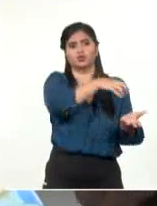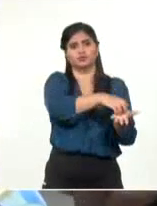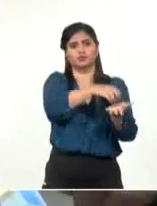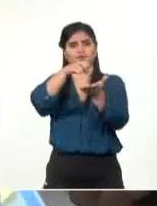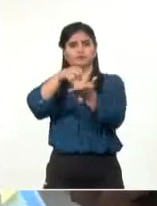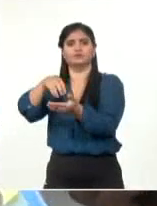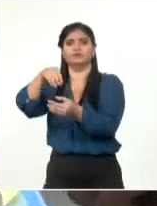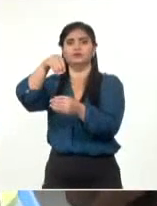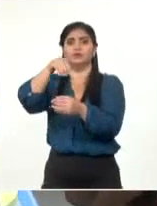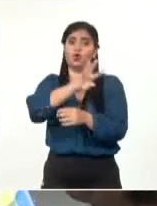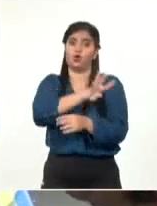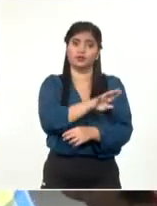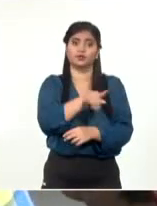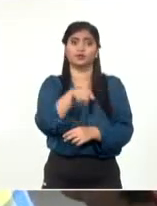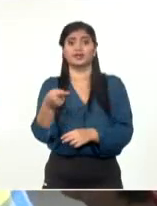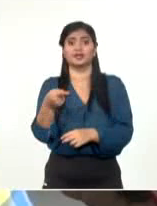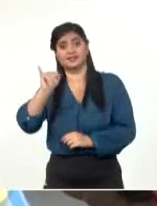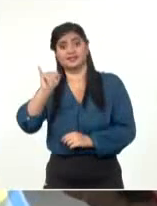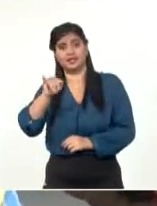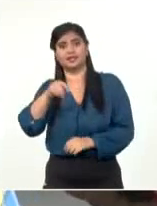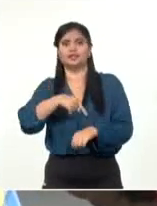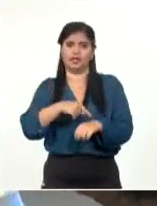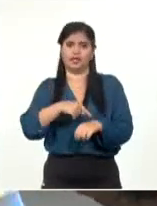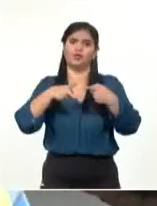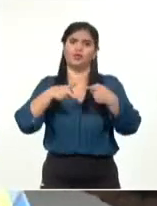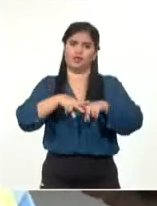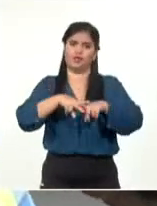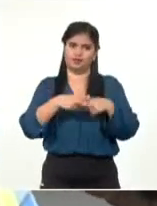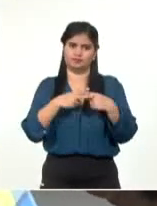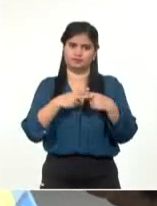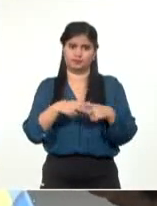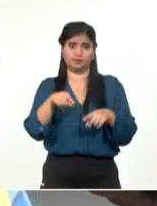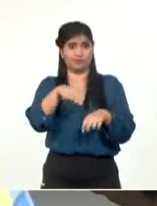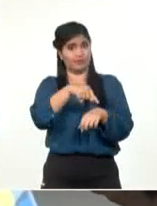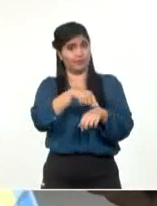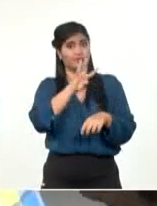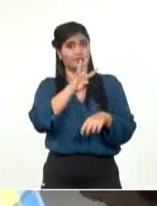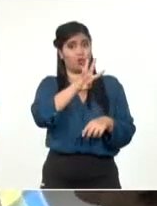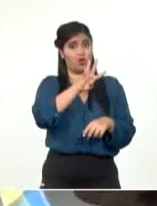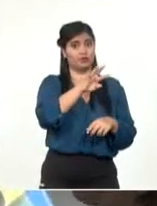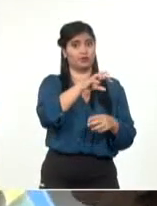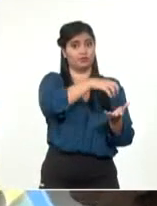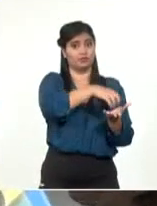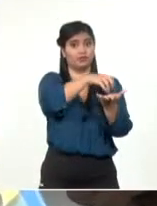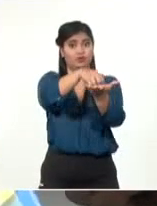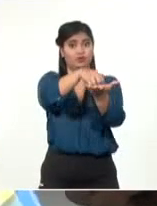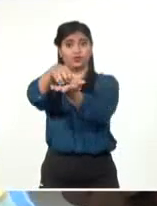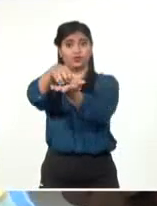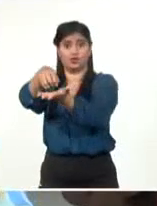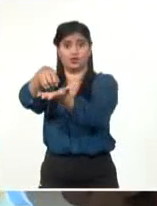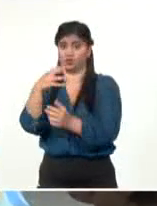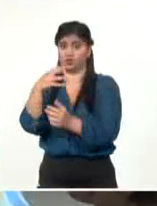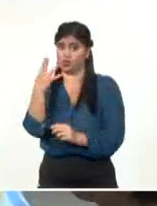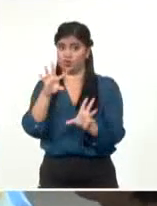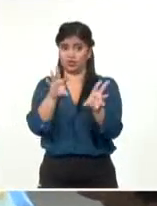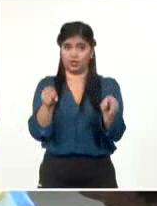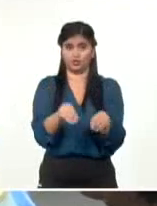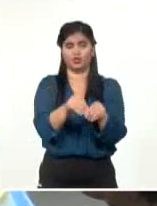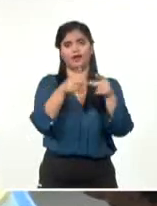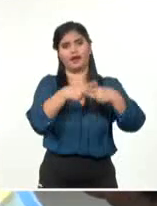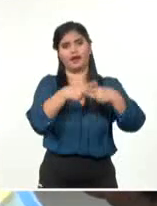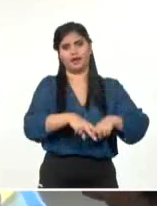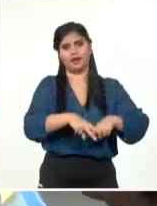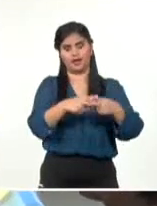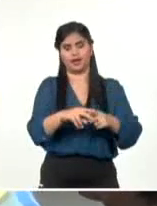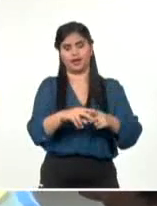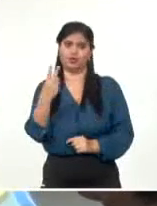la unidad 4 y la unidad 6, que también están cumpliendo periodo de mantenimiento. Es decir, que tenemos en este minuto cuatro unidades que están en mantenimiento y dos